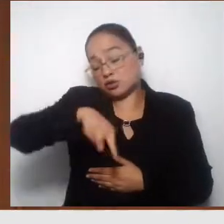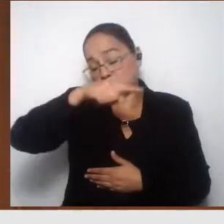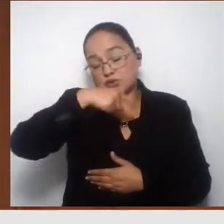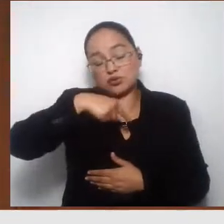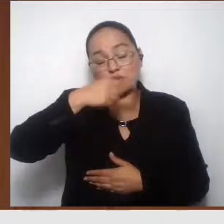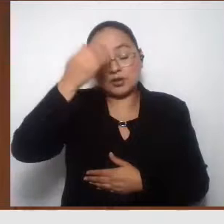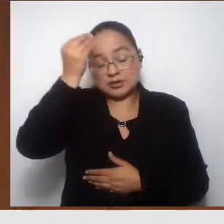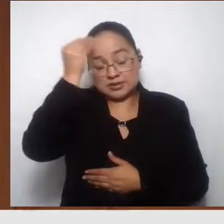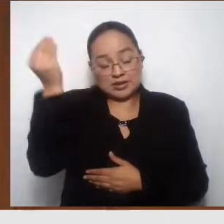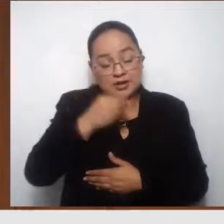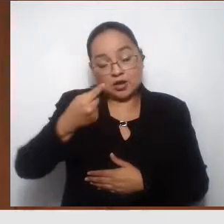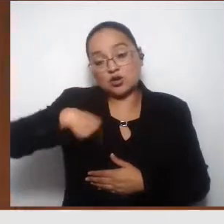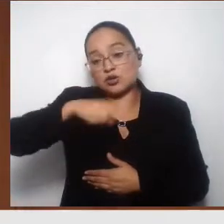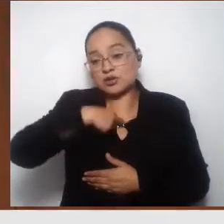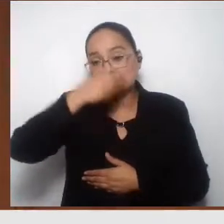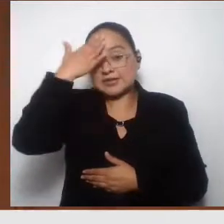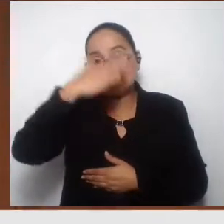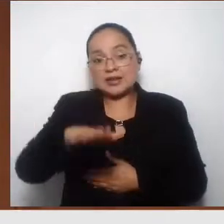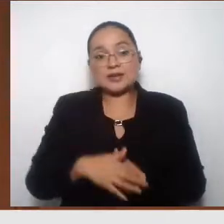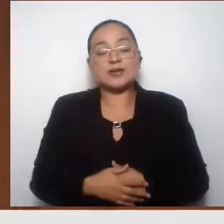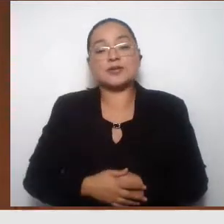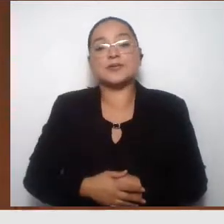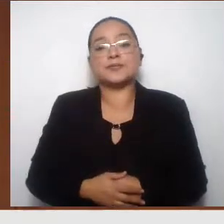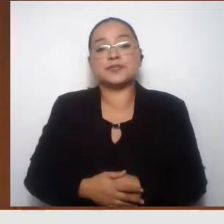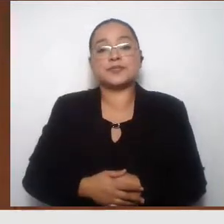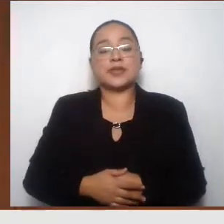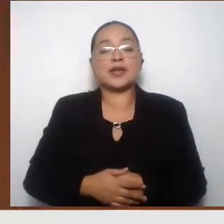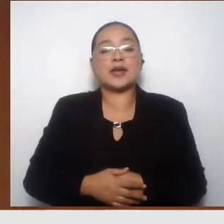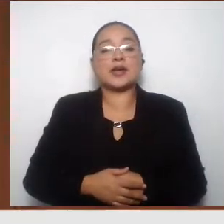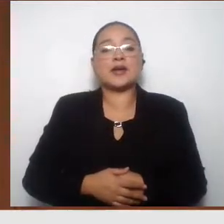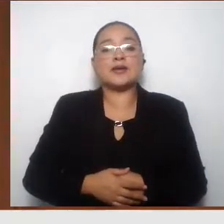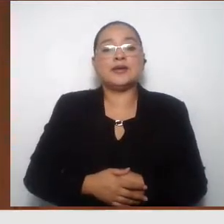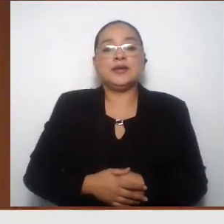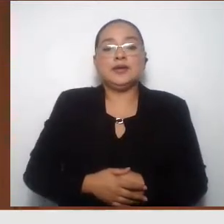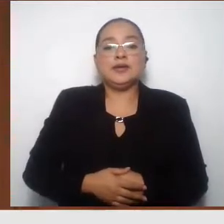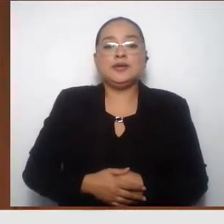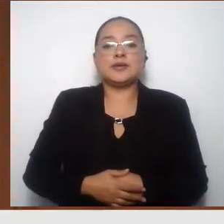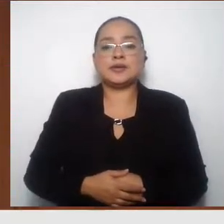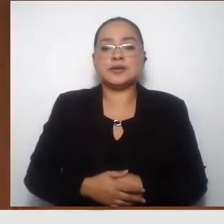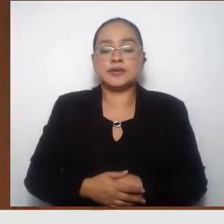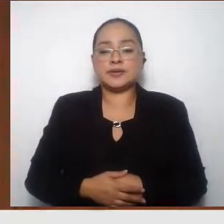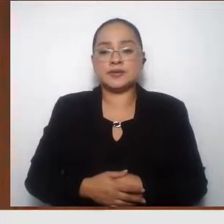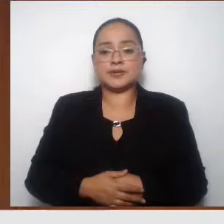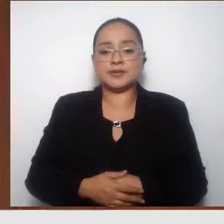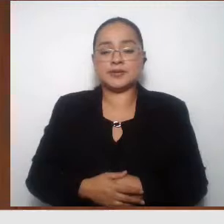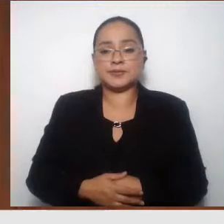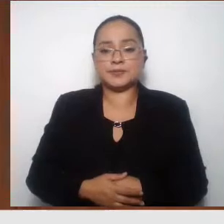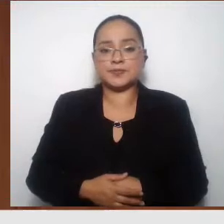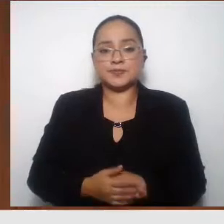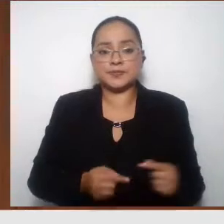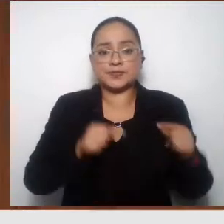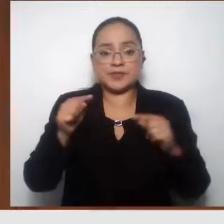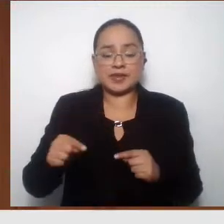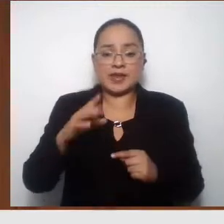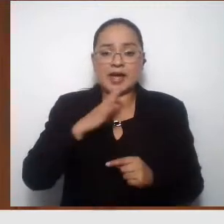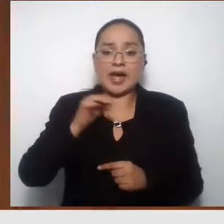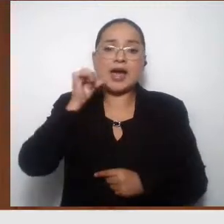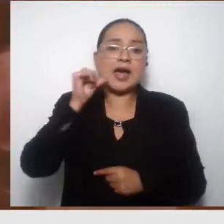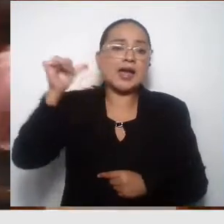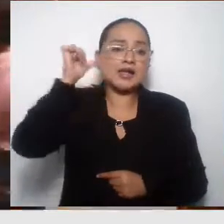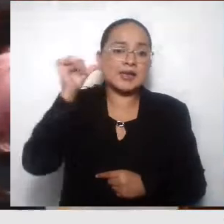y que no están considerados en el diagnóstico que ICIFE tiene. En la semana de ayer,